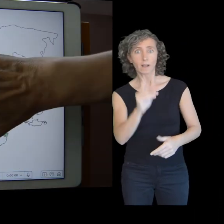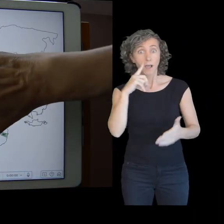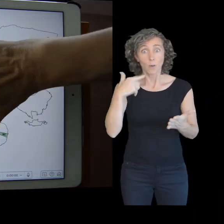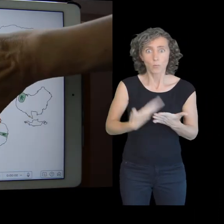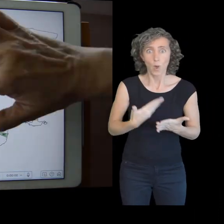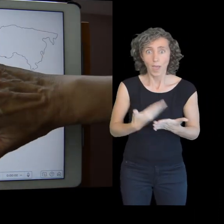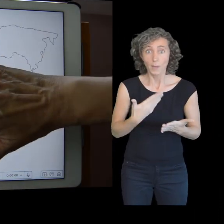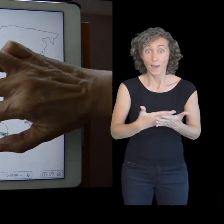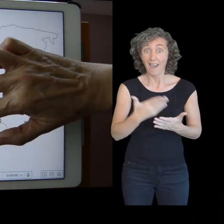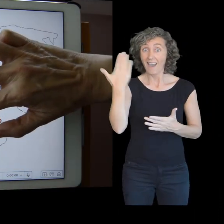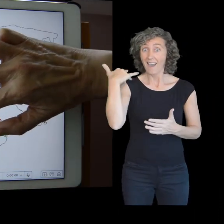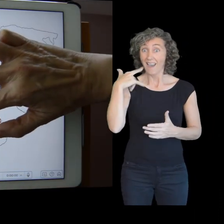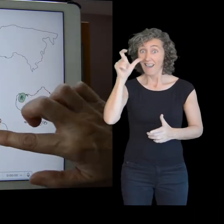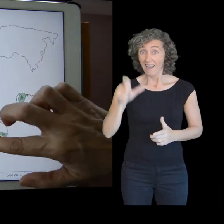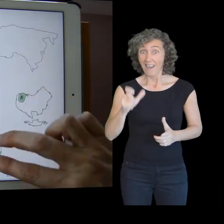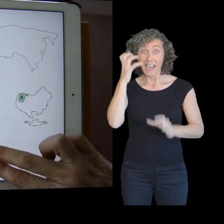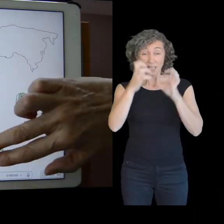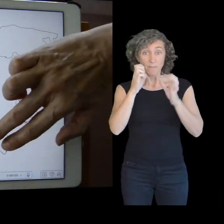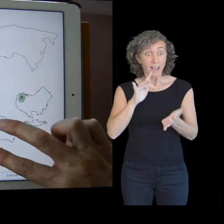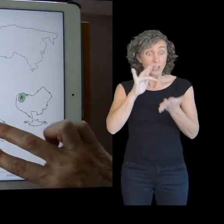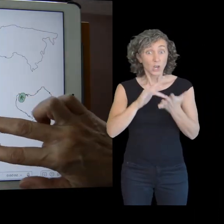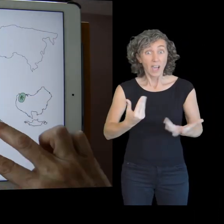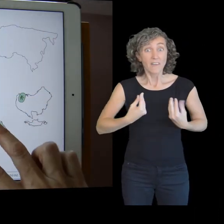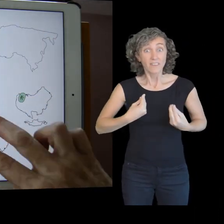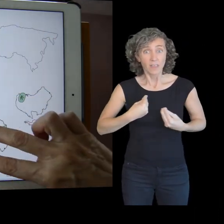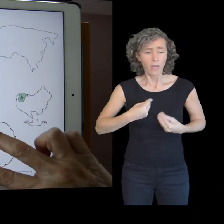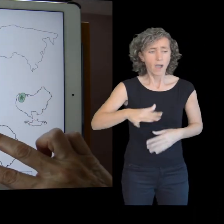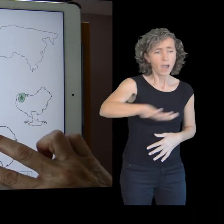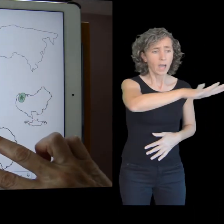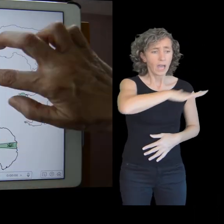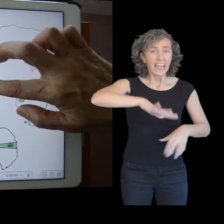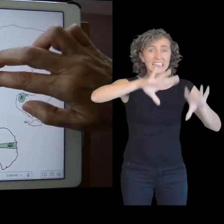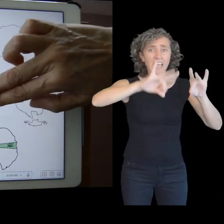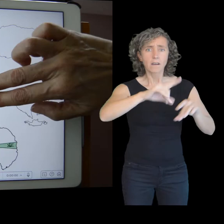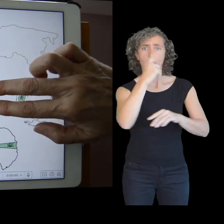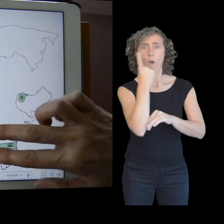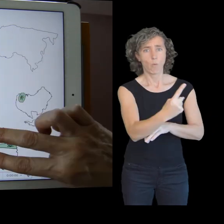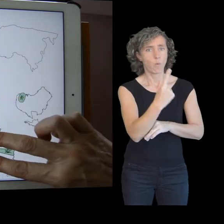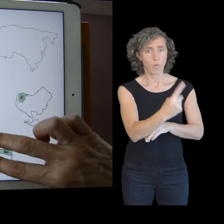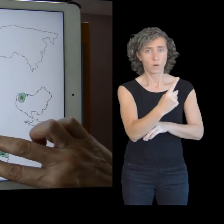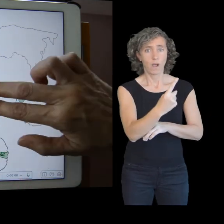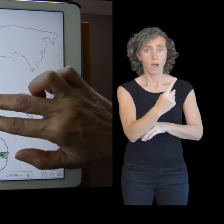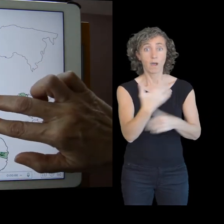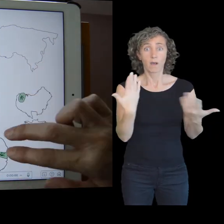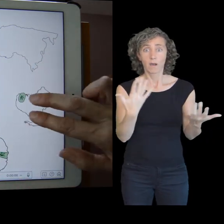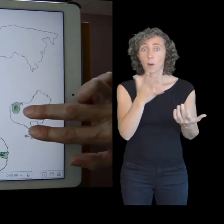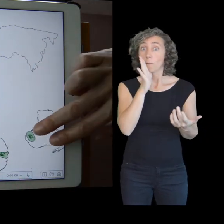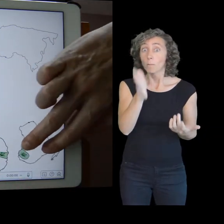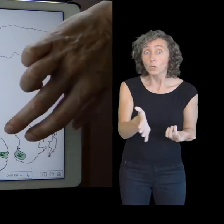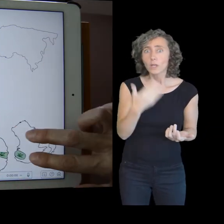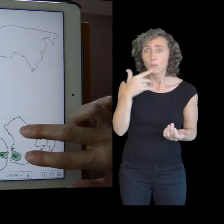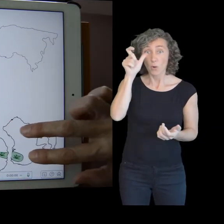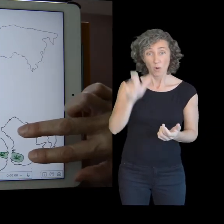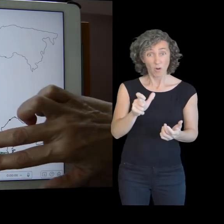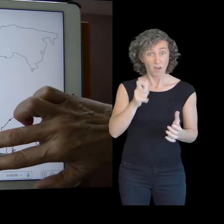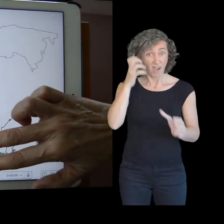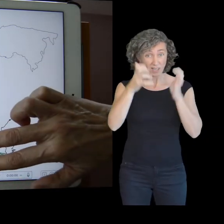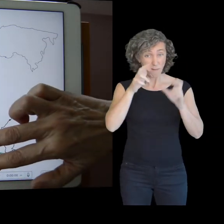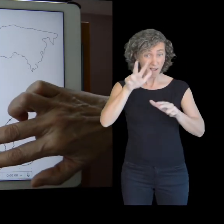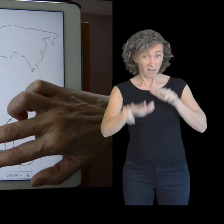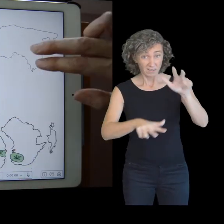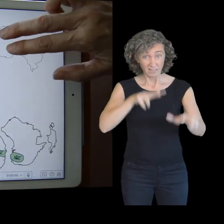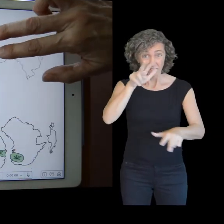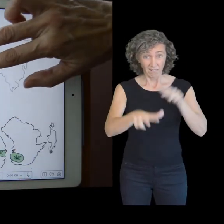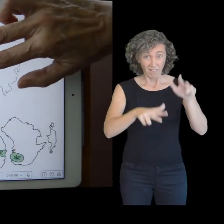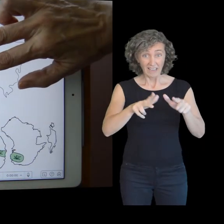África probaba que cando estos fósiles viviron, o fixeron sobre unha mesma masa continental, xa que non ten